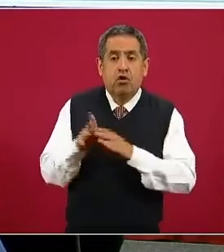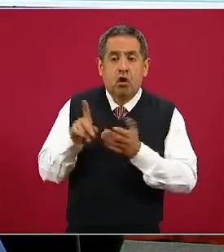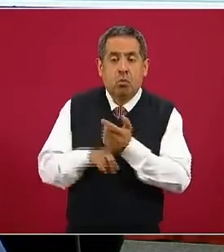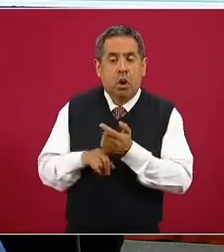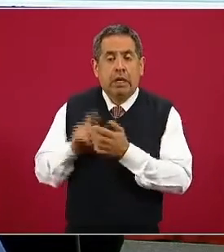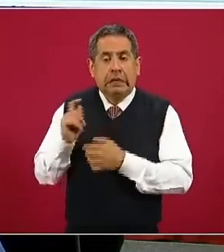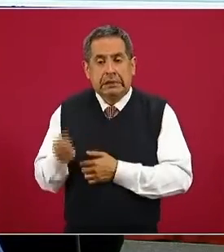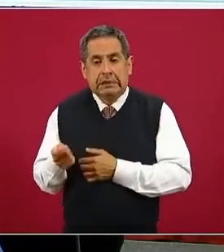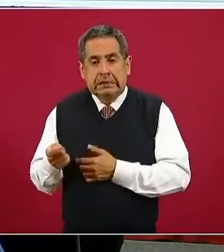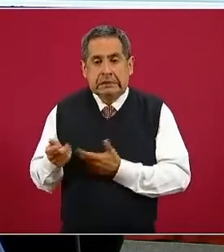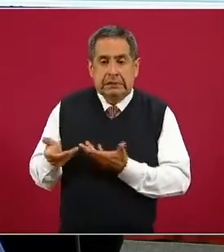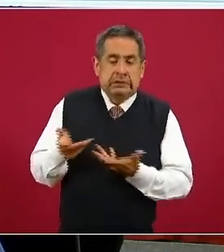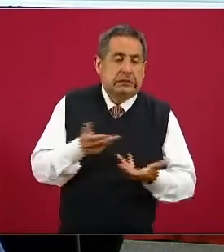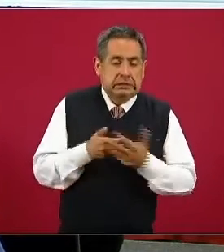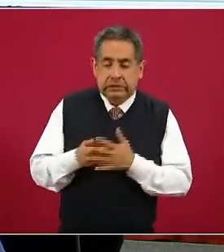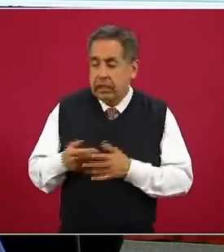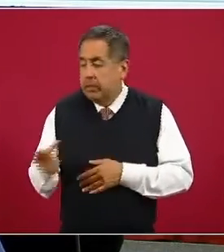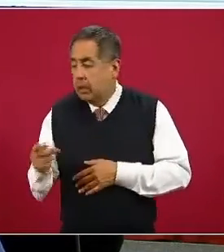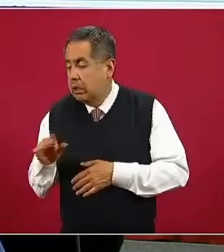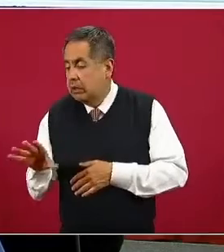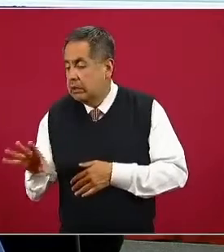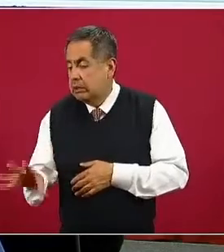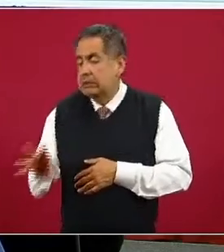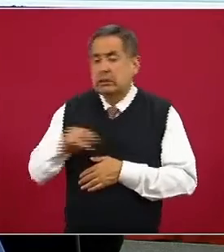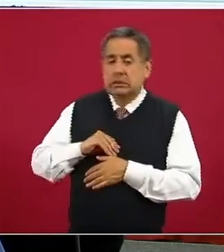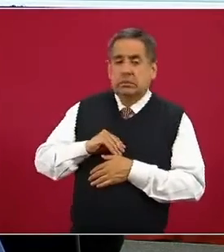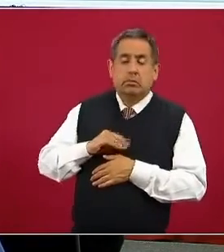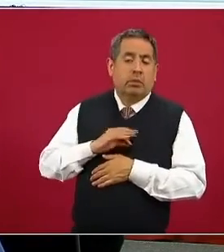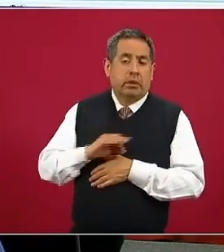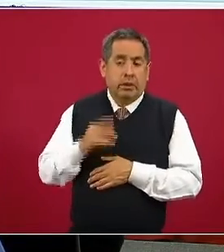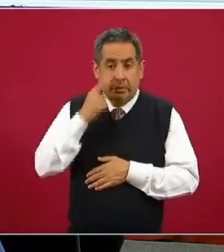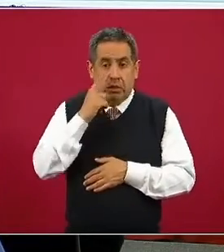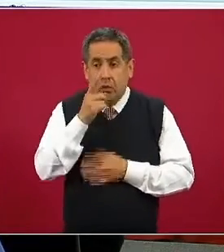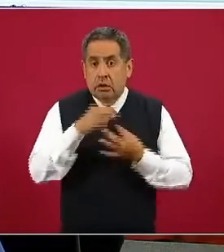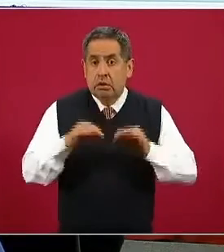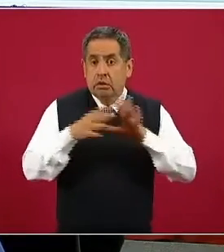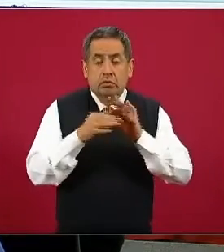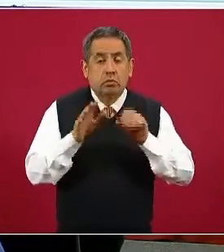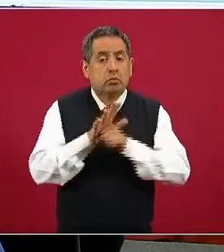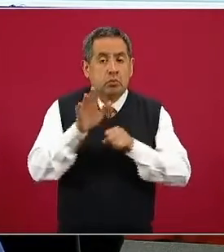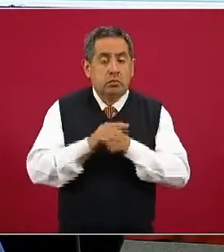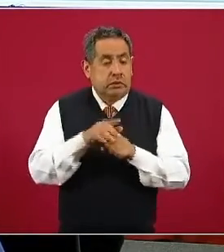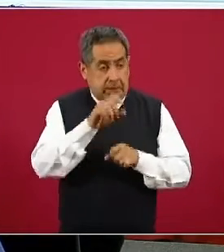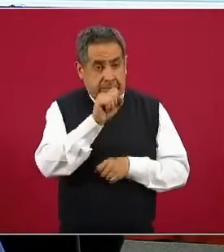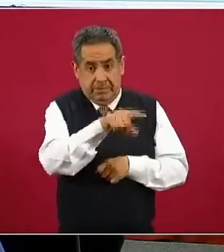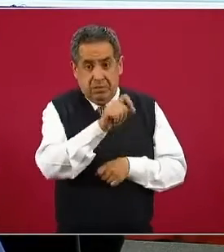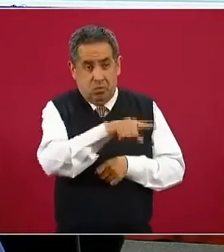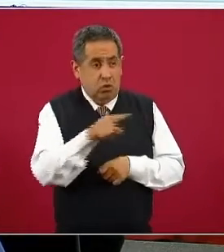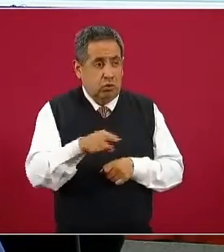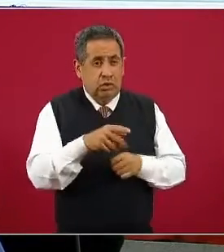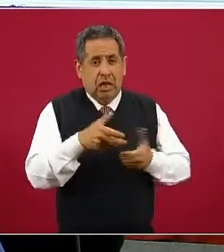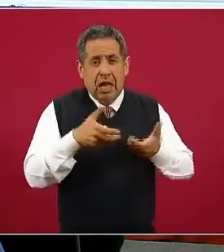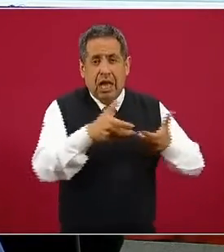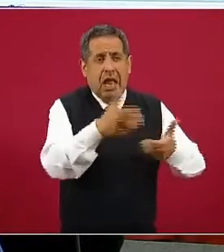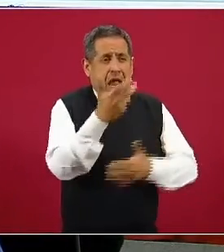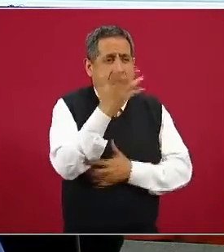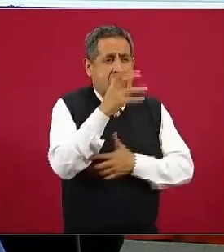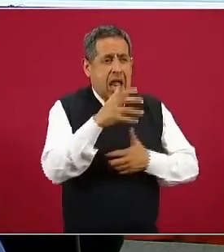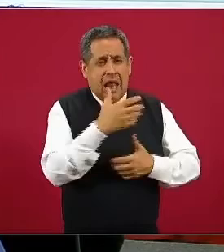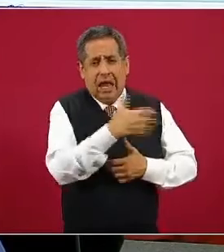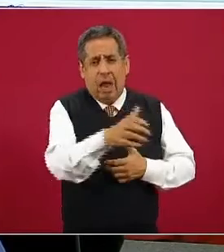por las que el ser humano se puede infectar. Pero claramente también hay una vía importante, que son de estos mismos animales salvajes que